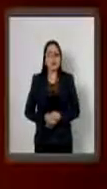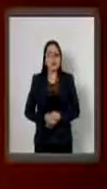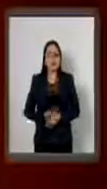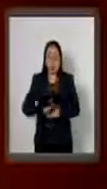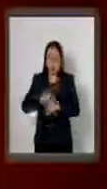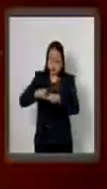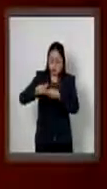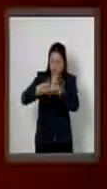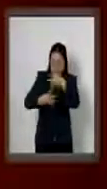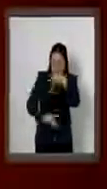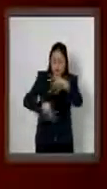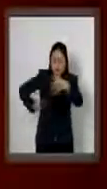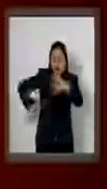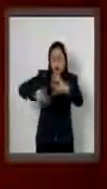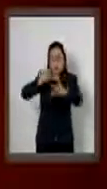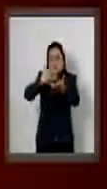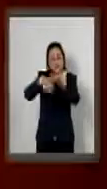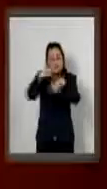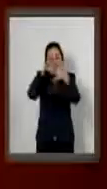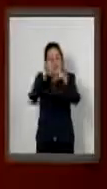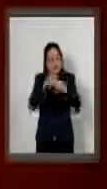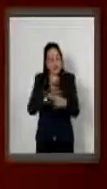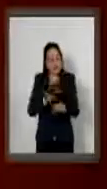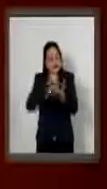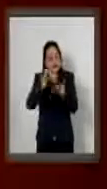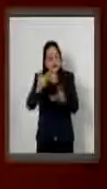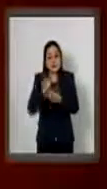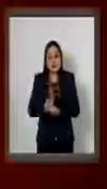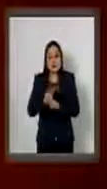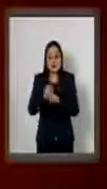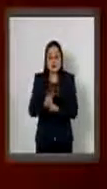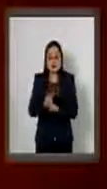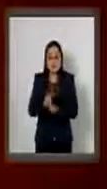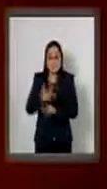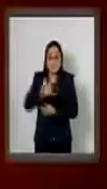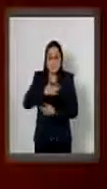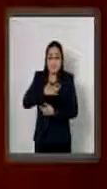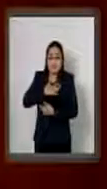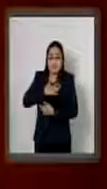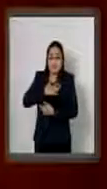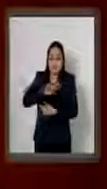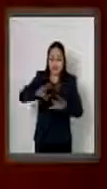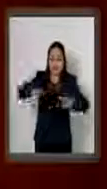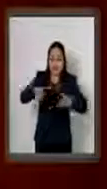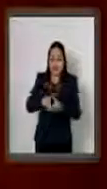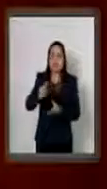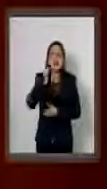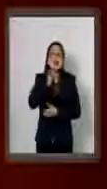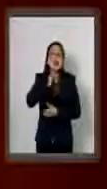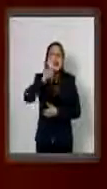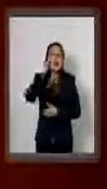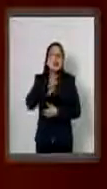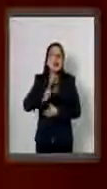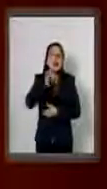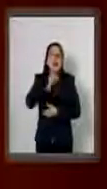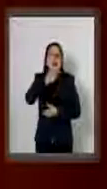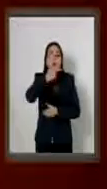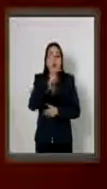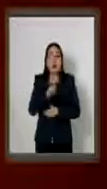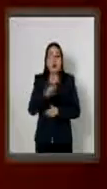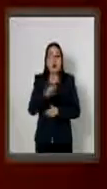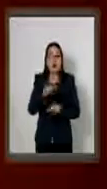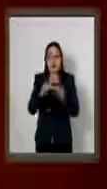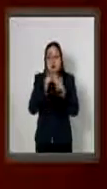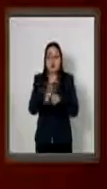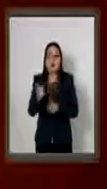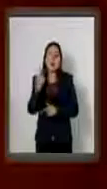lo anterior, y agradezco su paciencia, el voto de las senadoras y de los senadores